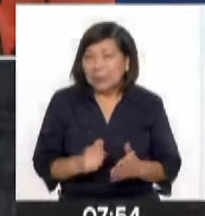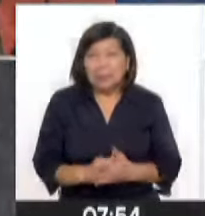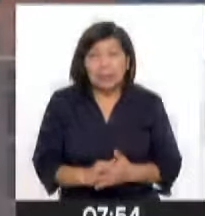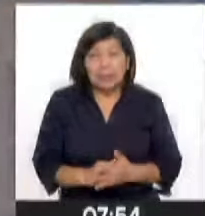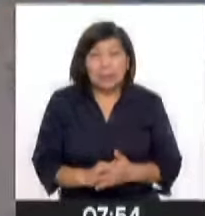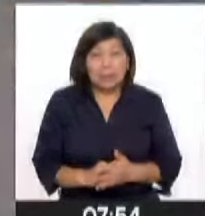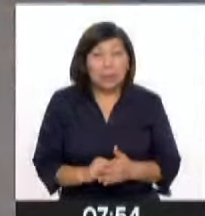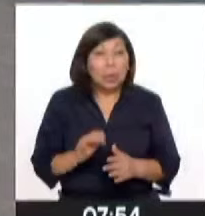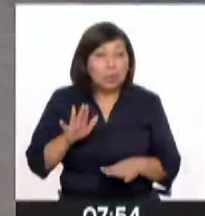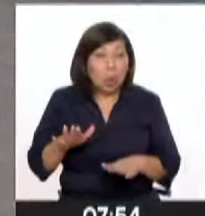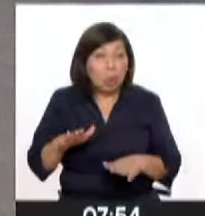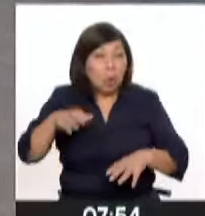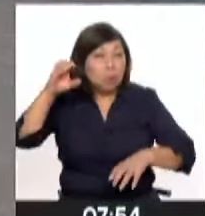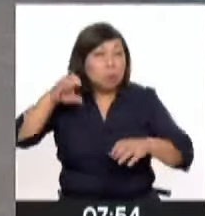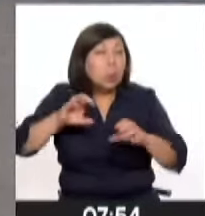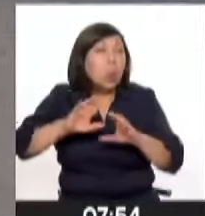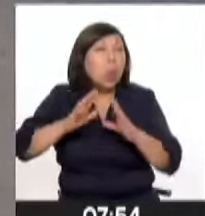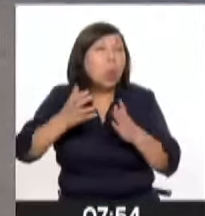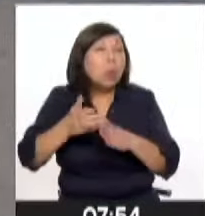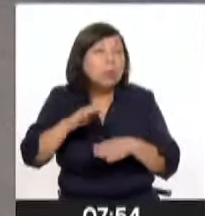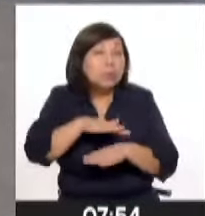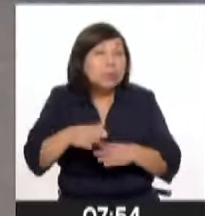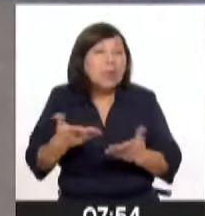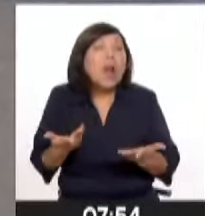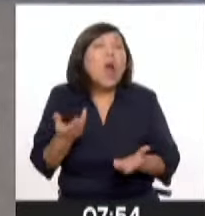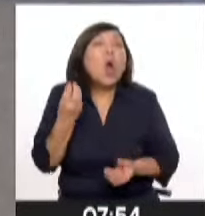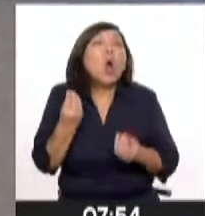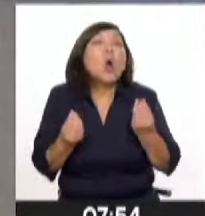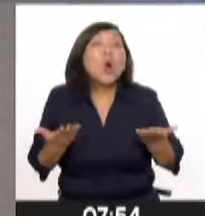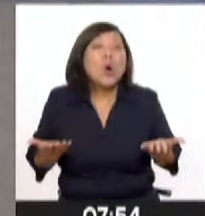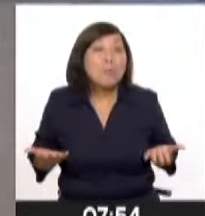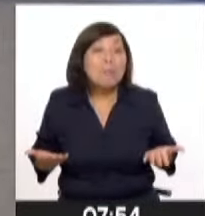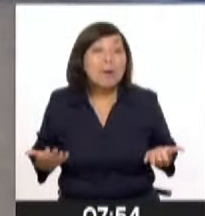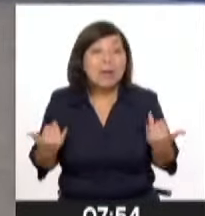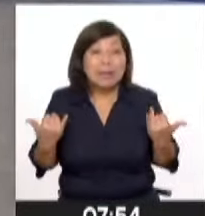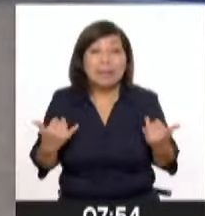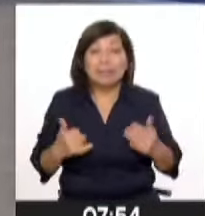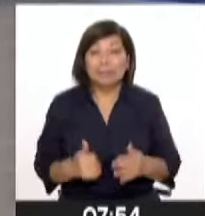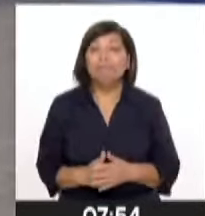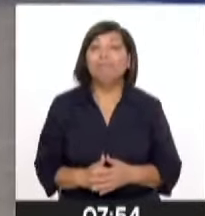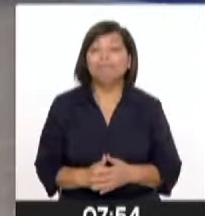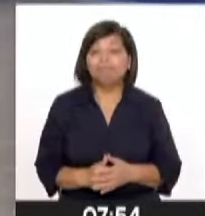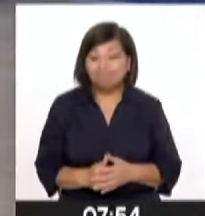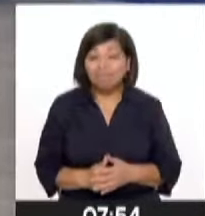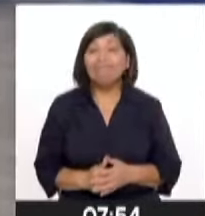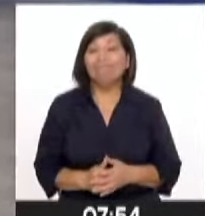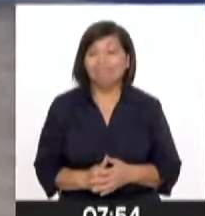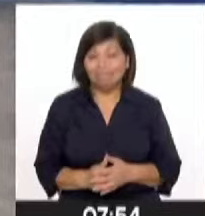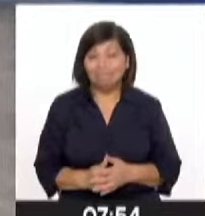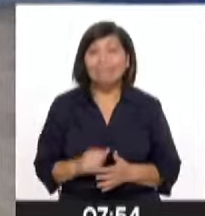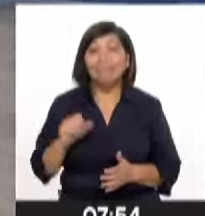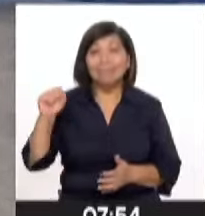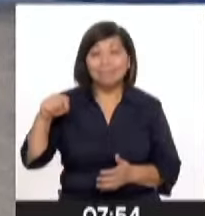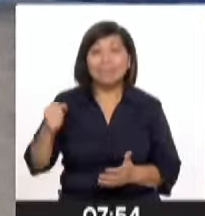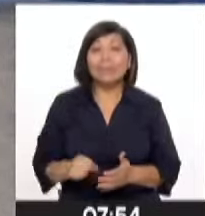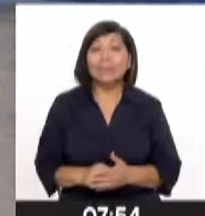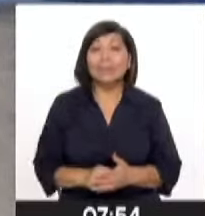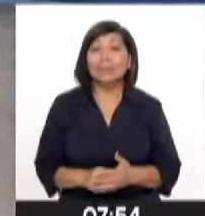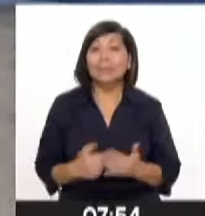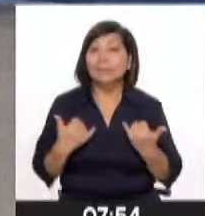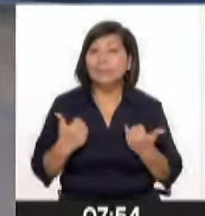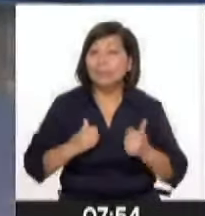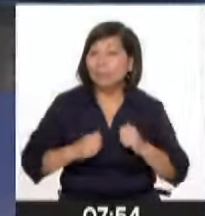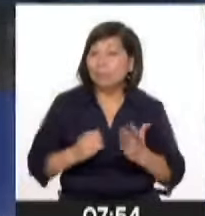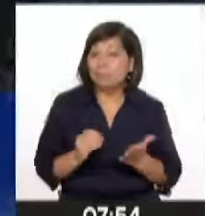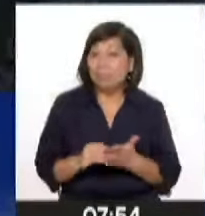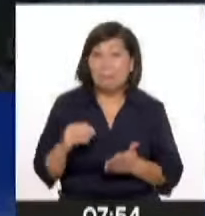del Niño global? ¿Cómo han mapeado las afectaciones también en ese sentido, por favor? Sí, efectivamente, nosotros actuamos